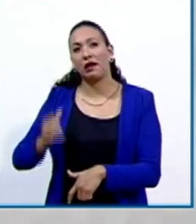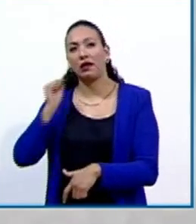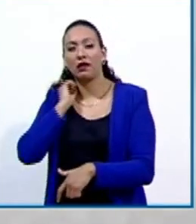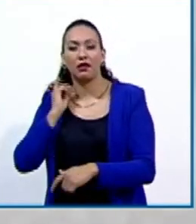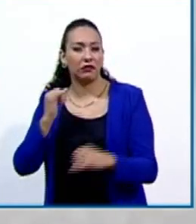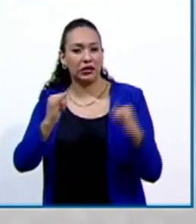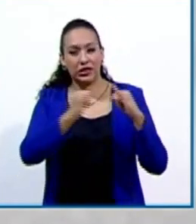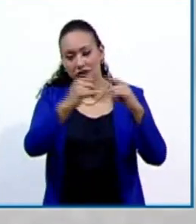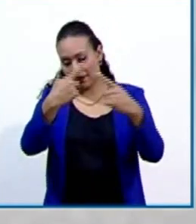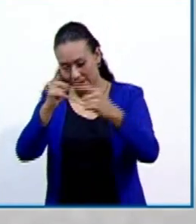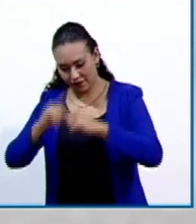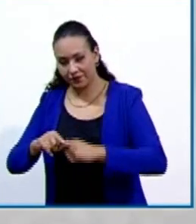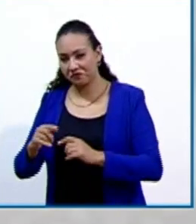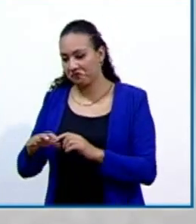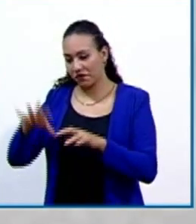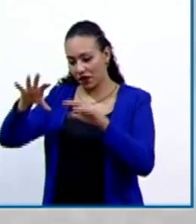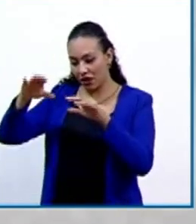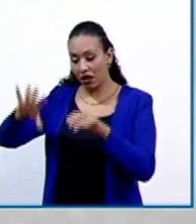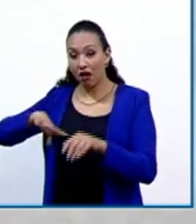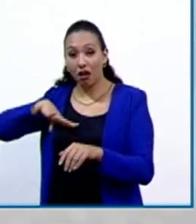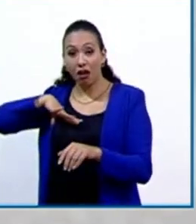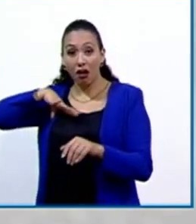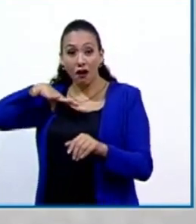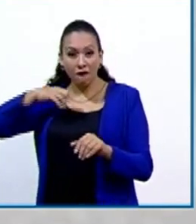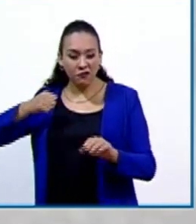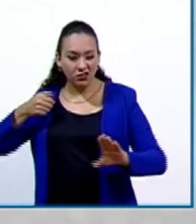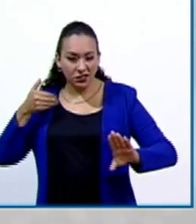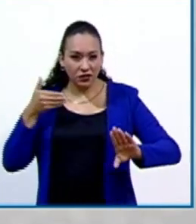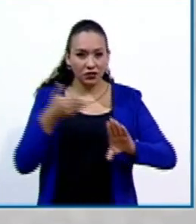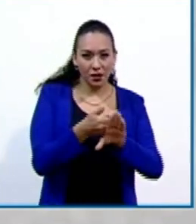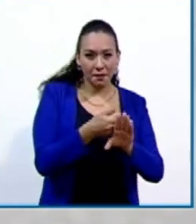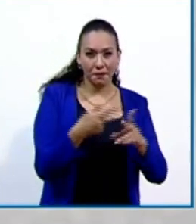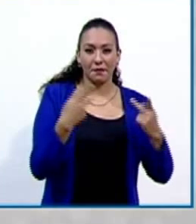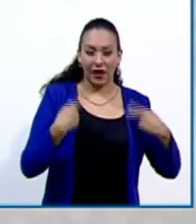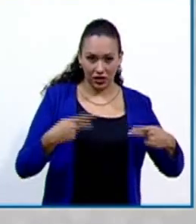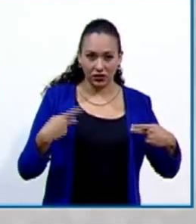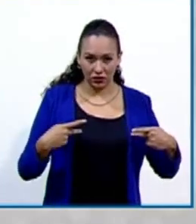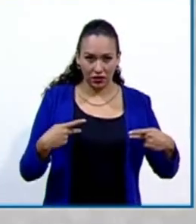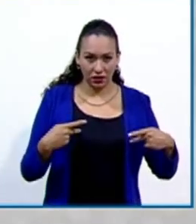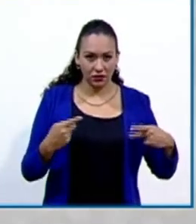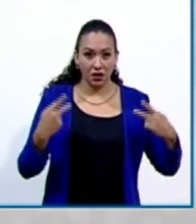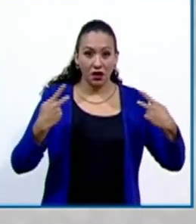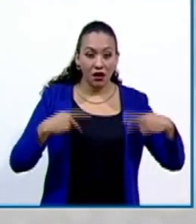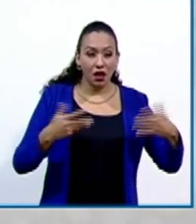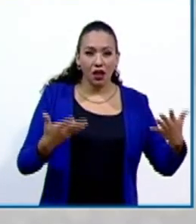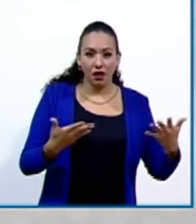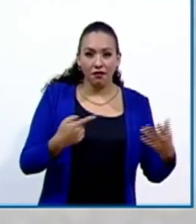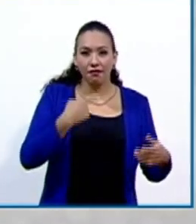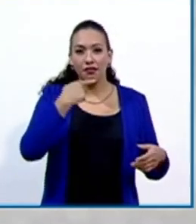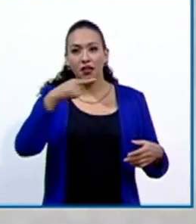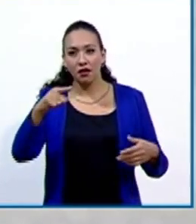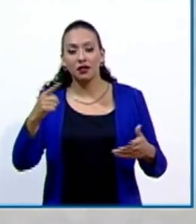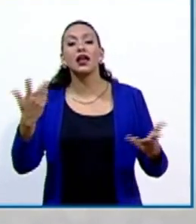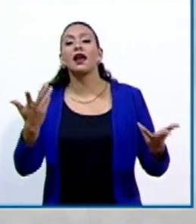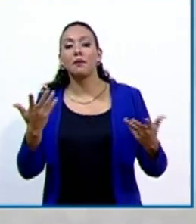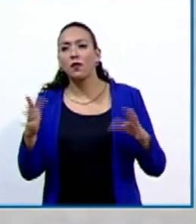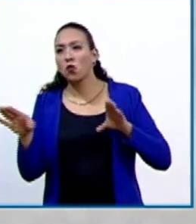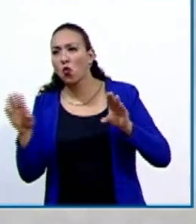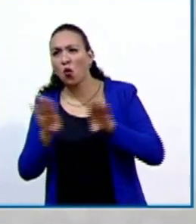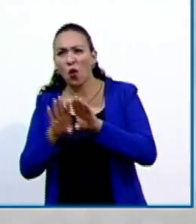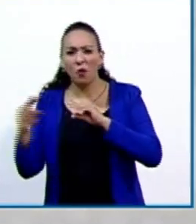la legalidad y a la constitucionalidad, se hacen reformas que en realidad lo que hacen es